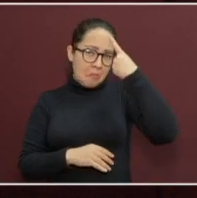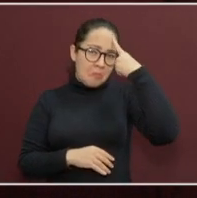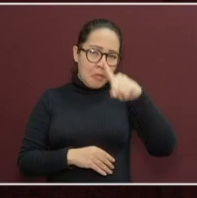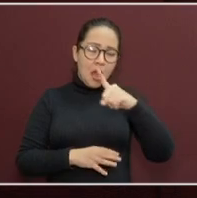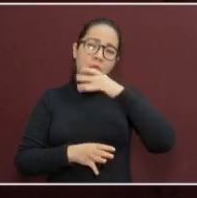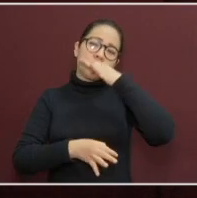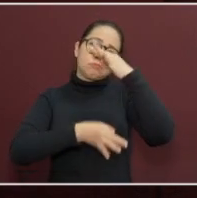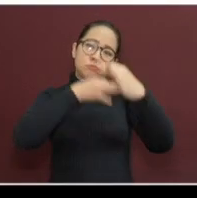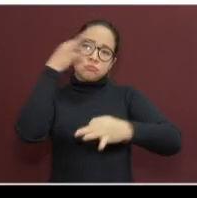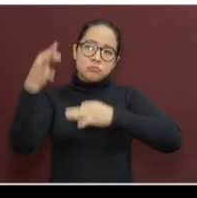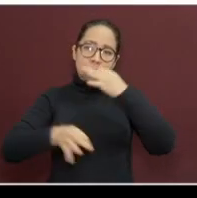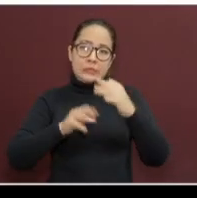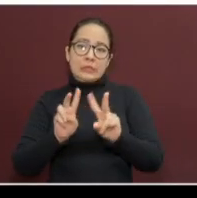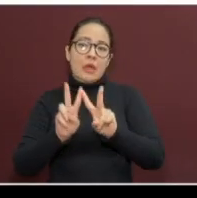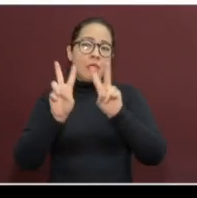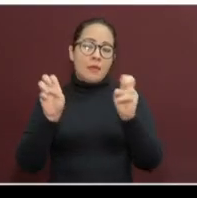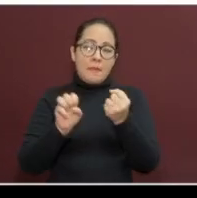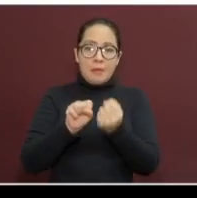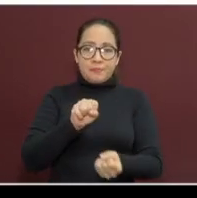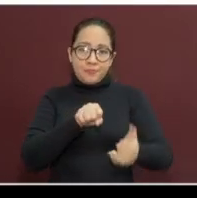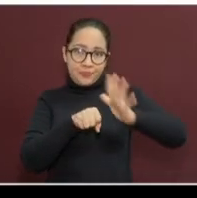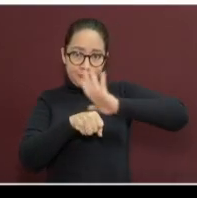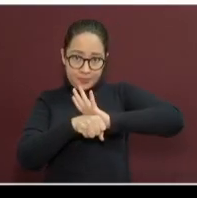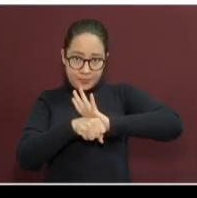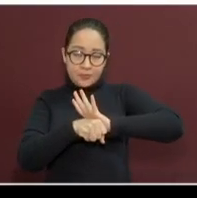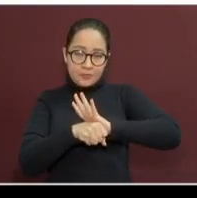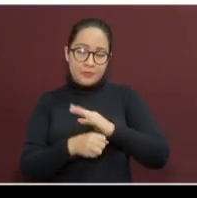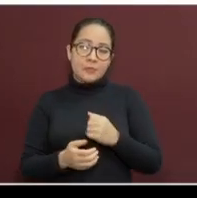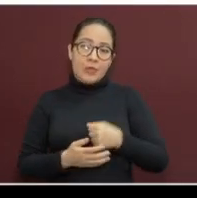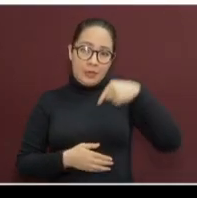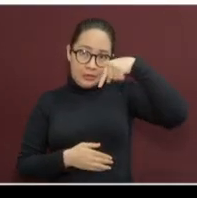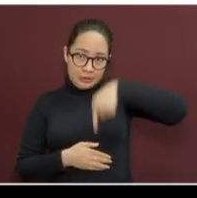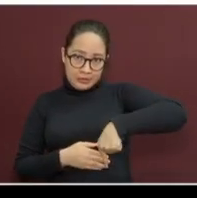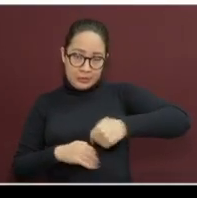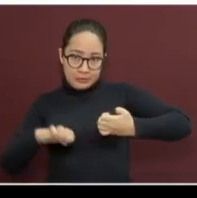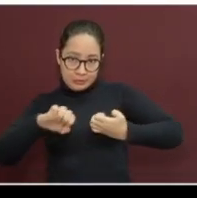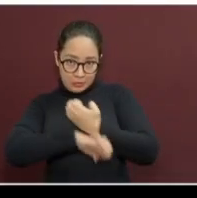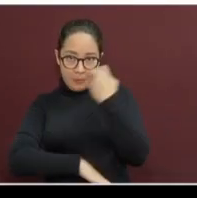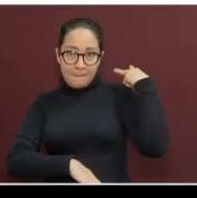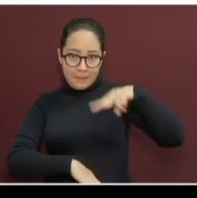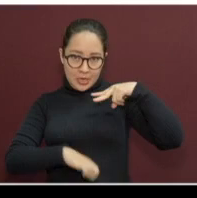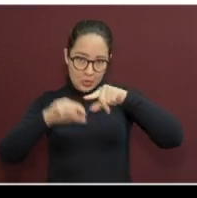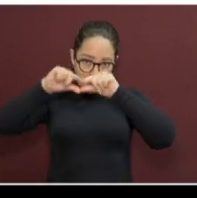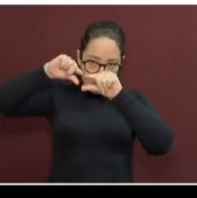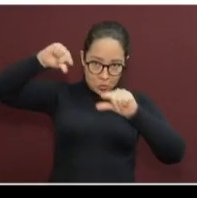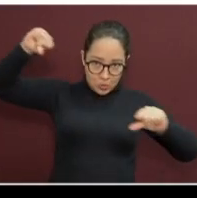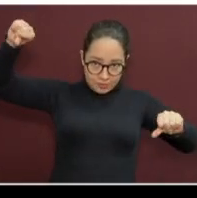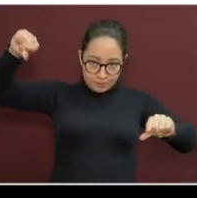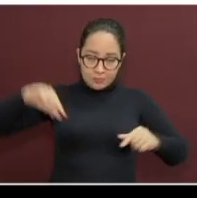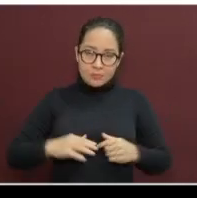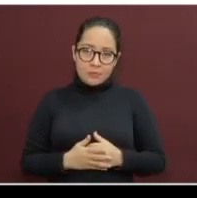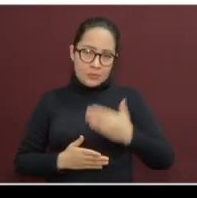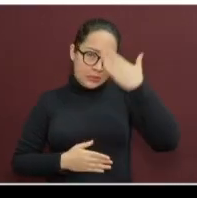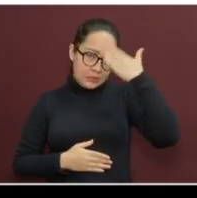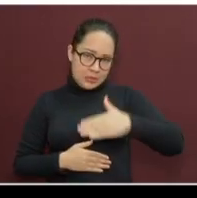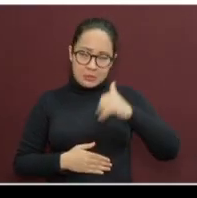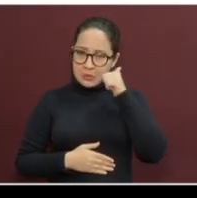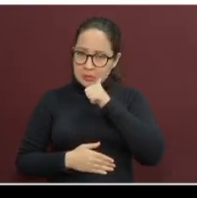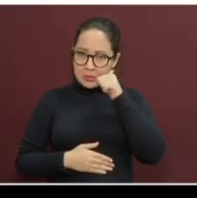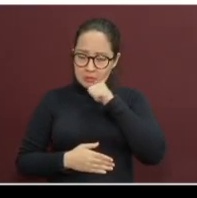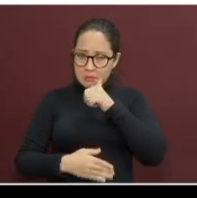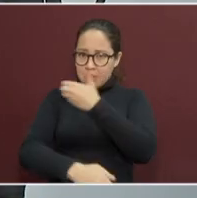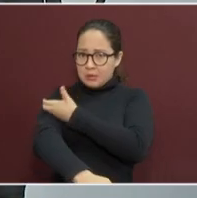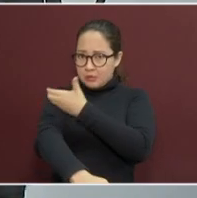ustedes la actualización del hobbit 19 en nuestro estado como todas las noches un servidor roberto